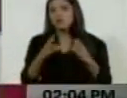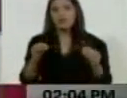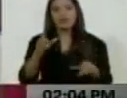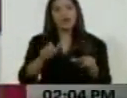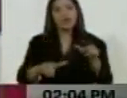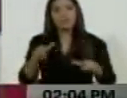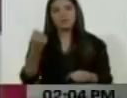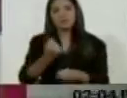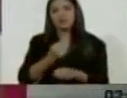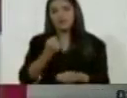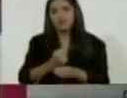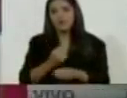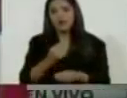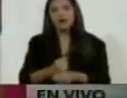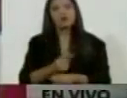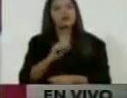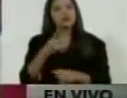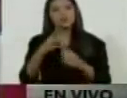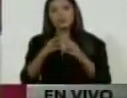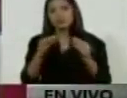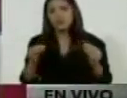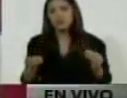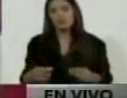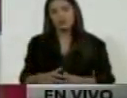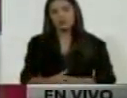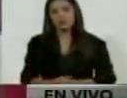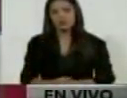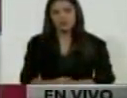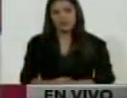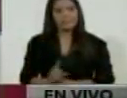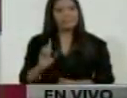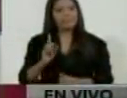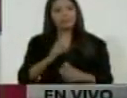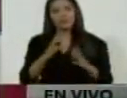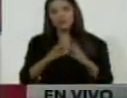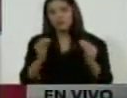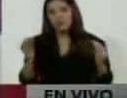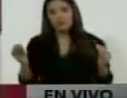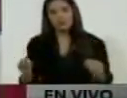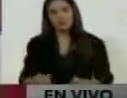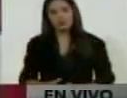trabajo, todos, Aristóbulo, todos,